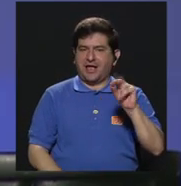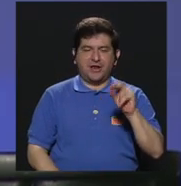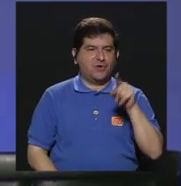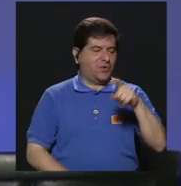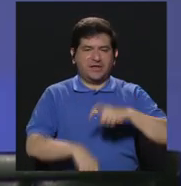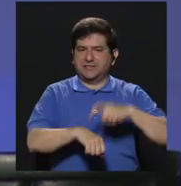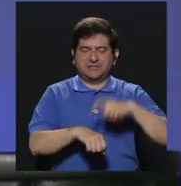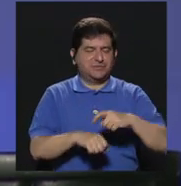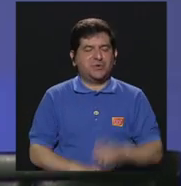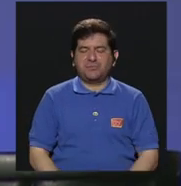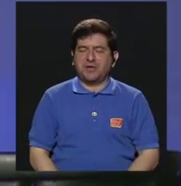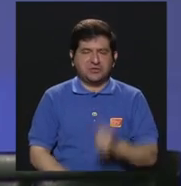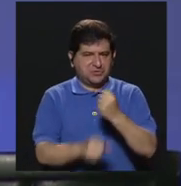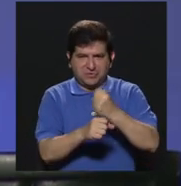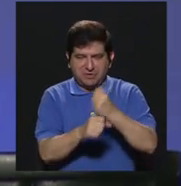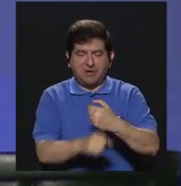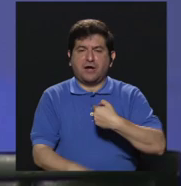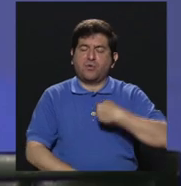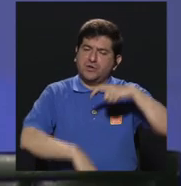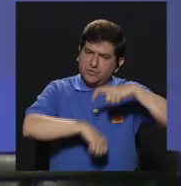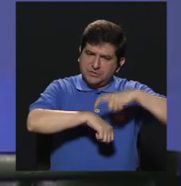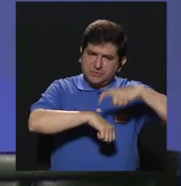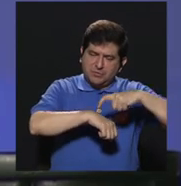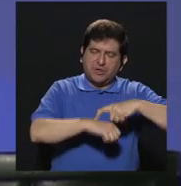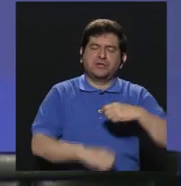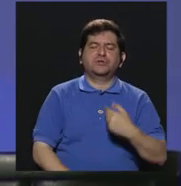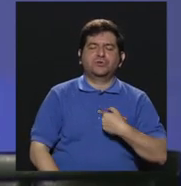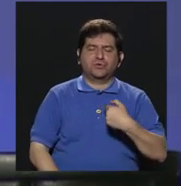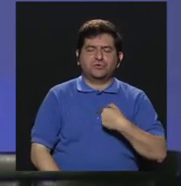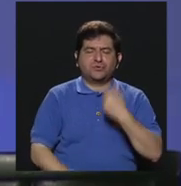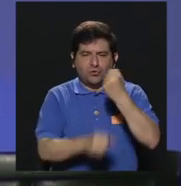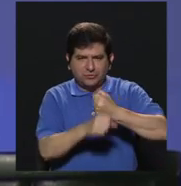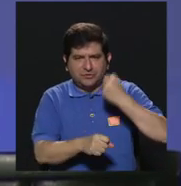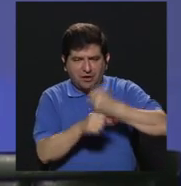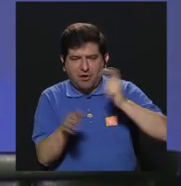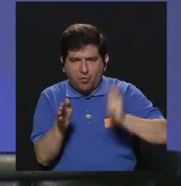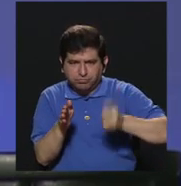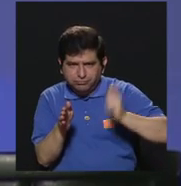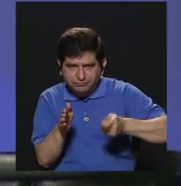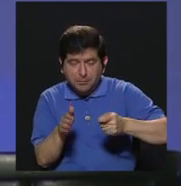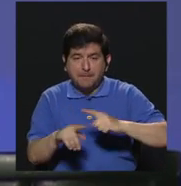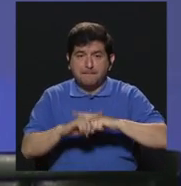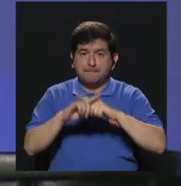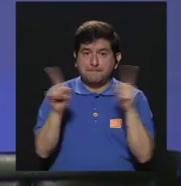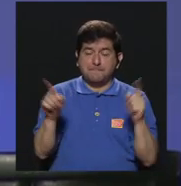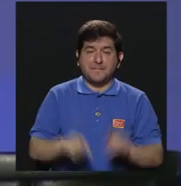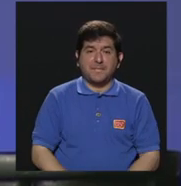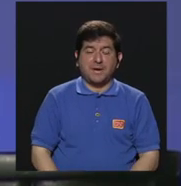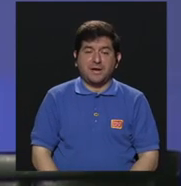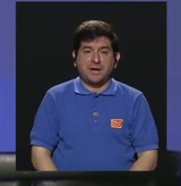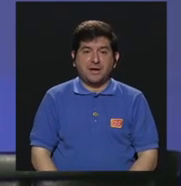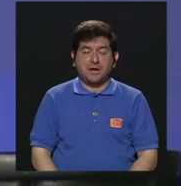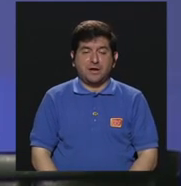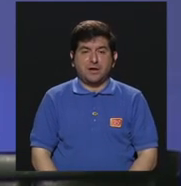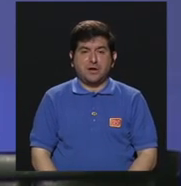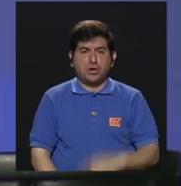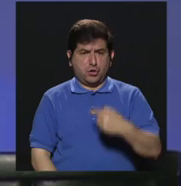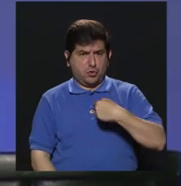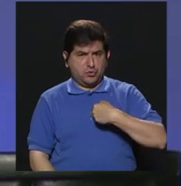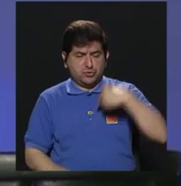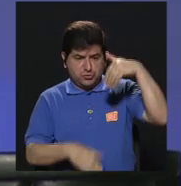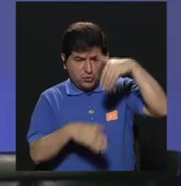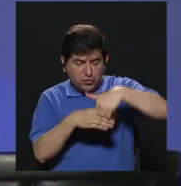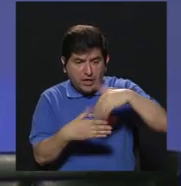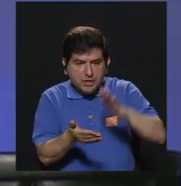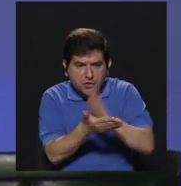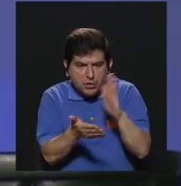cuando yo trabajaba ahí. pero me, esto no está aquí, pero me encontraba entre los